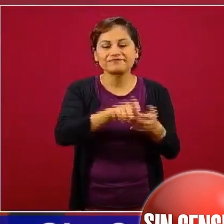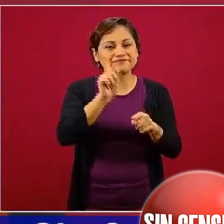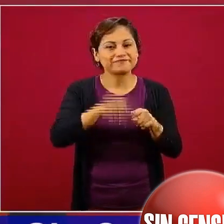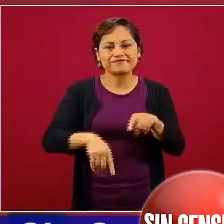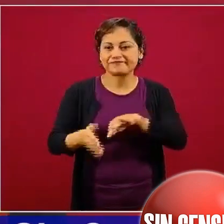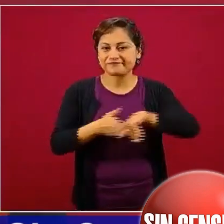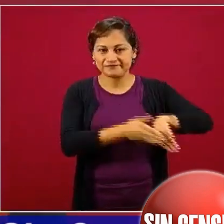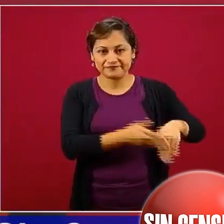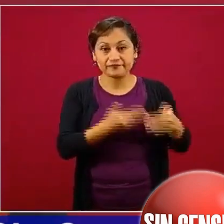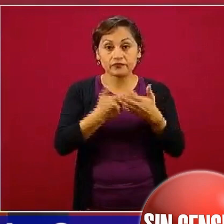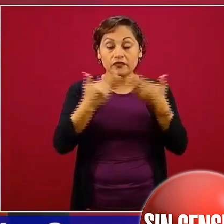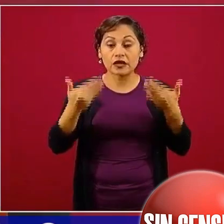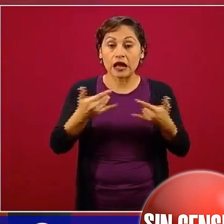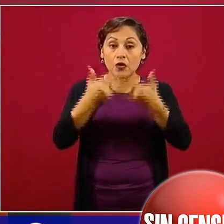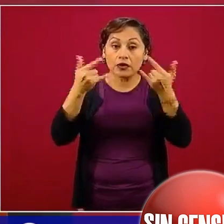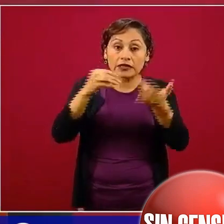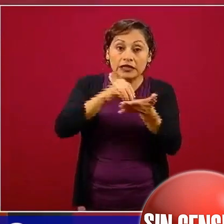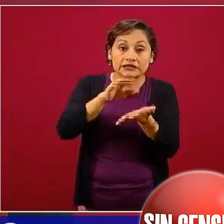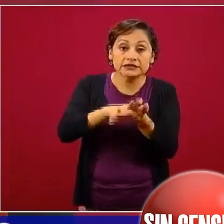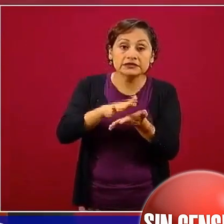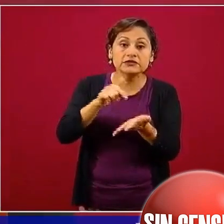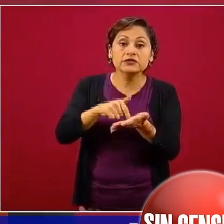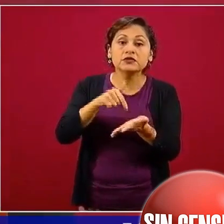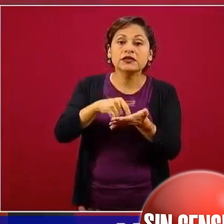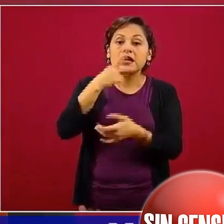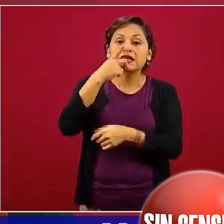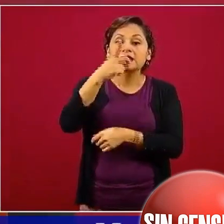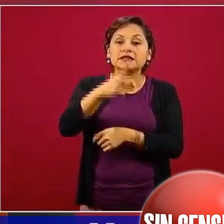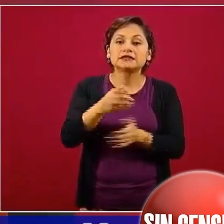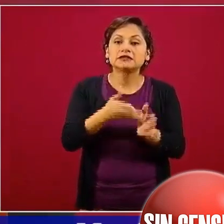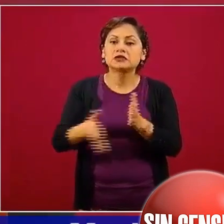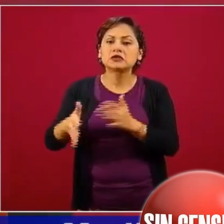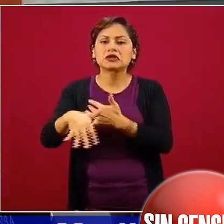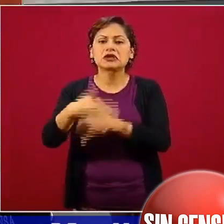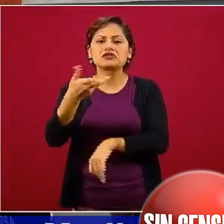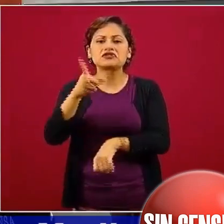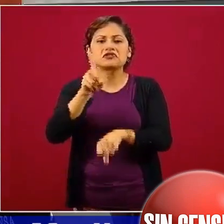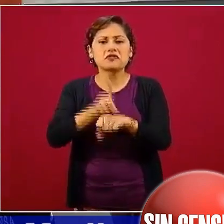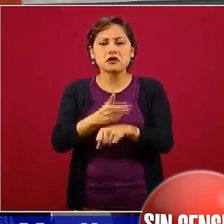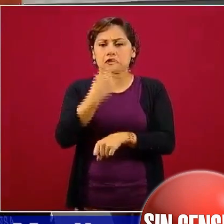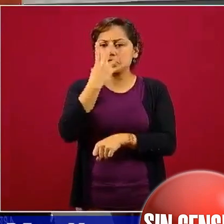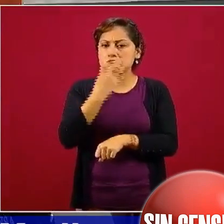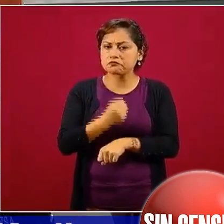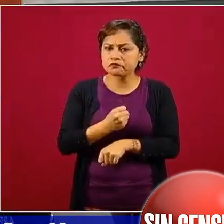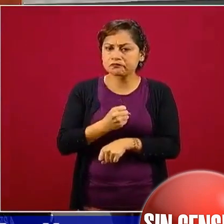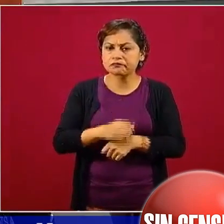trágica se habla de quincena trágica,